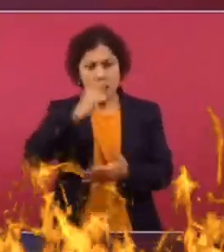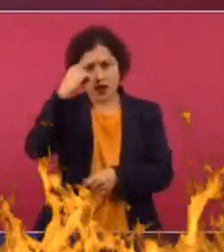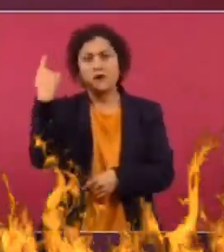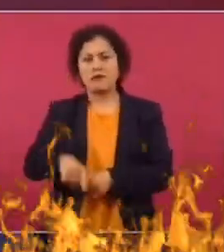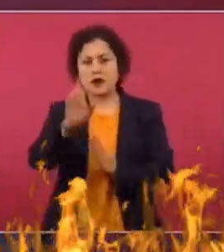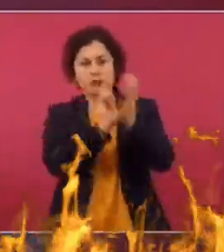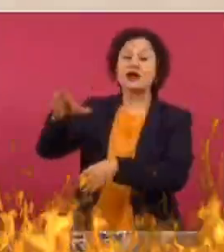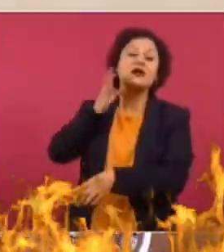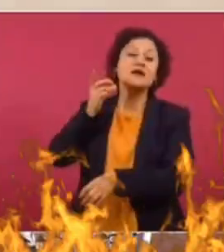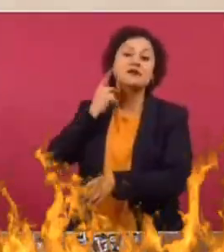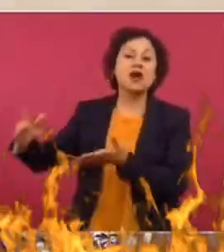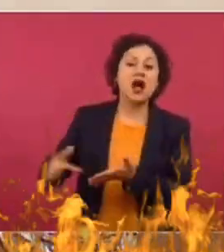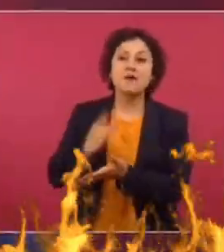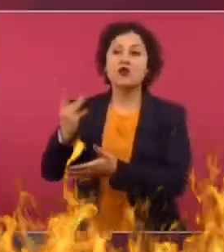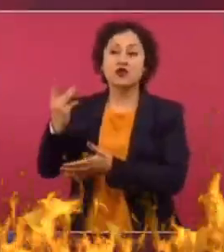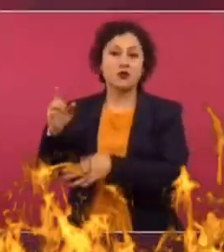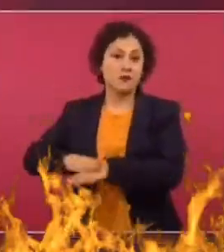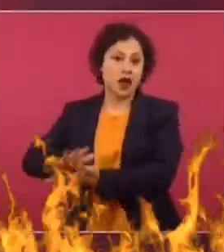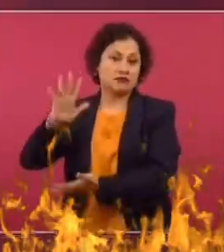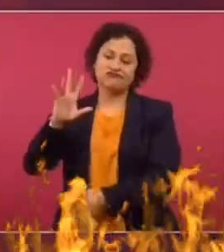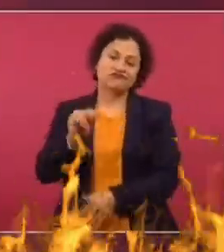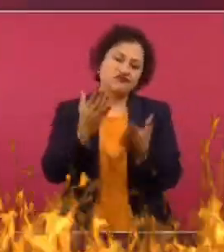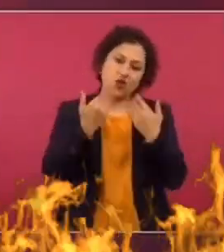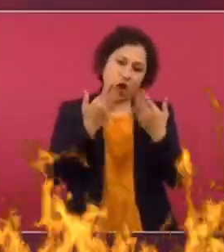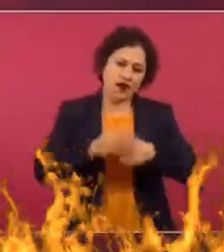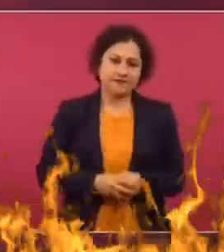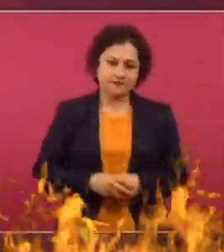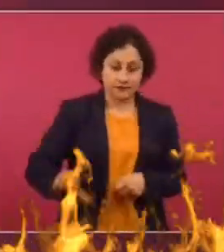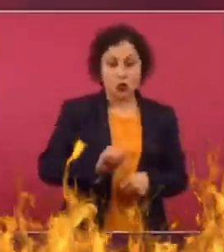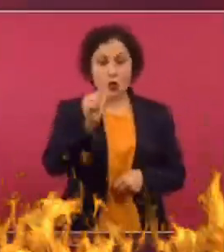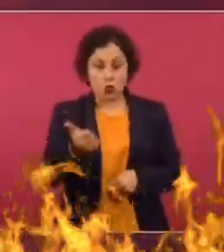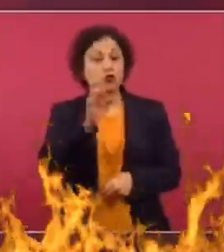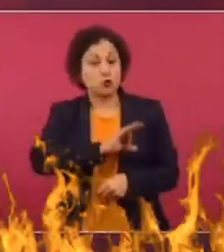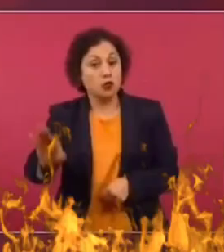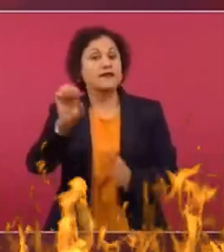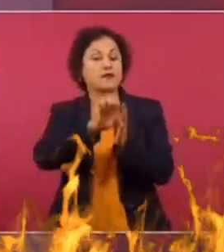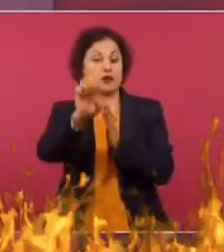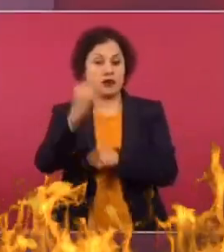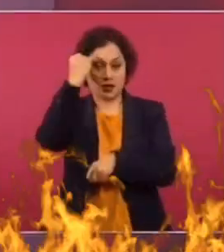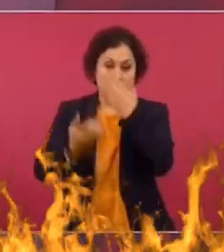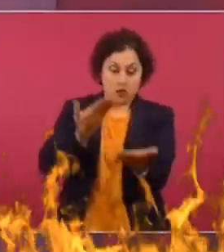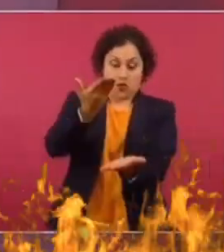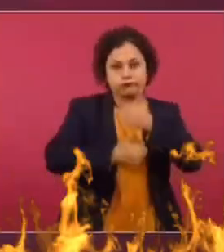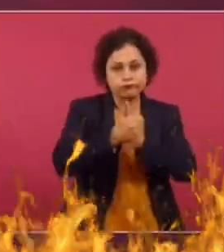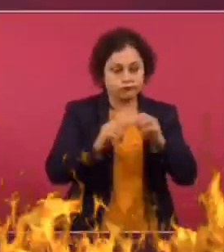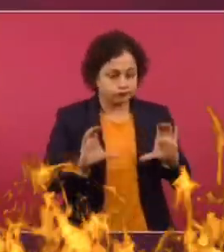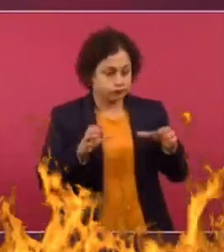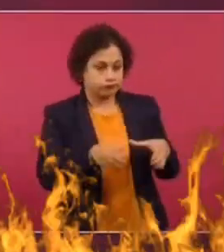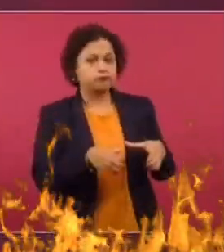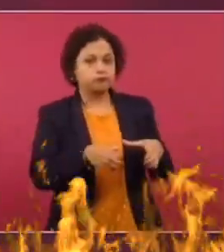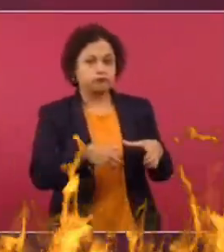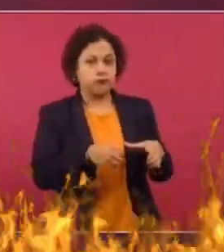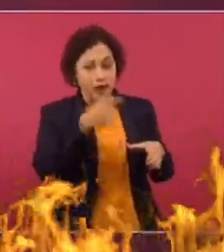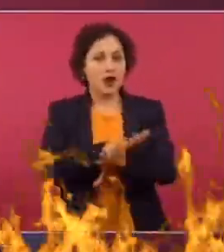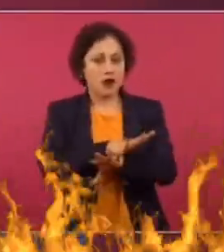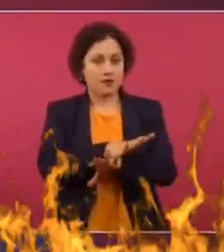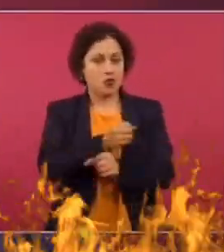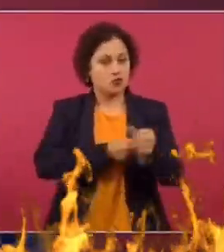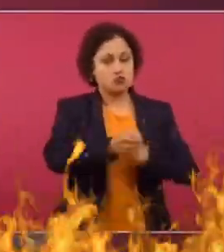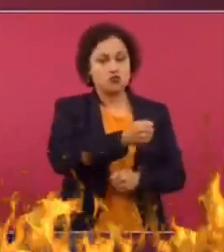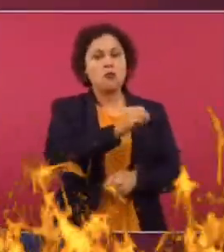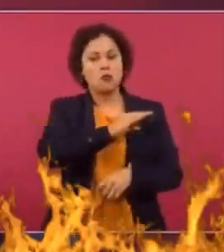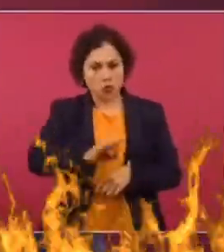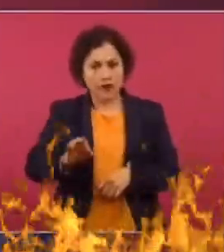cabo reformas constitucionales. Otra posibilidad es que el titular del Ejecutivo es el que propone las ternas para el cambio de ministro. A mí me